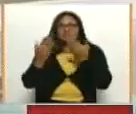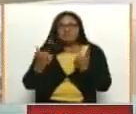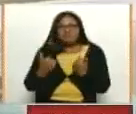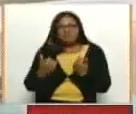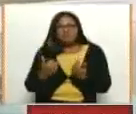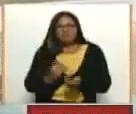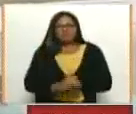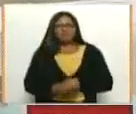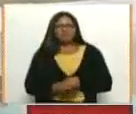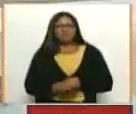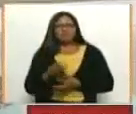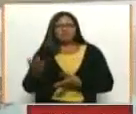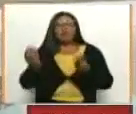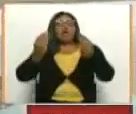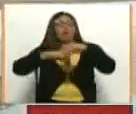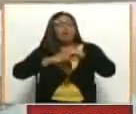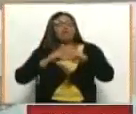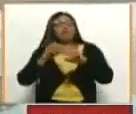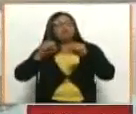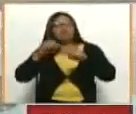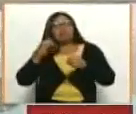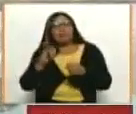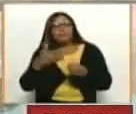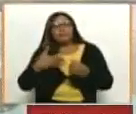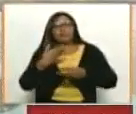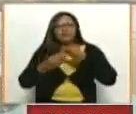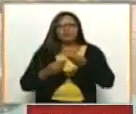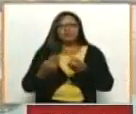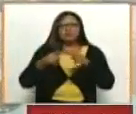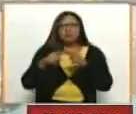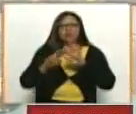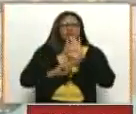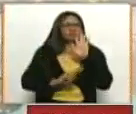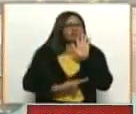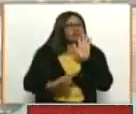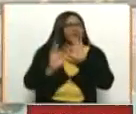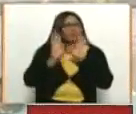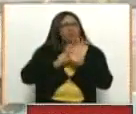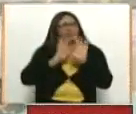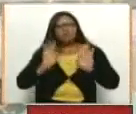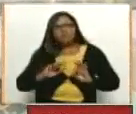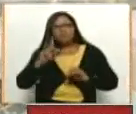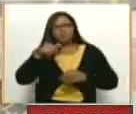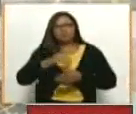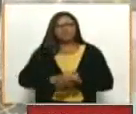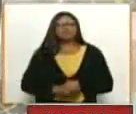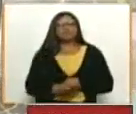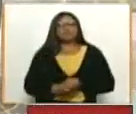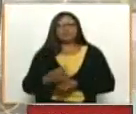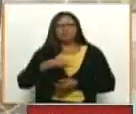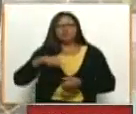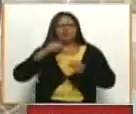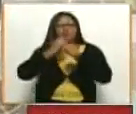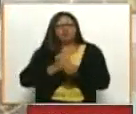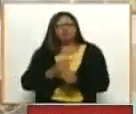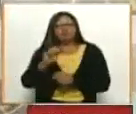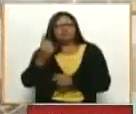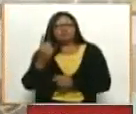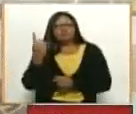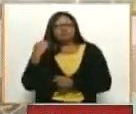Estos acuerdos sí existe la posibilidad de que sean cumplidos por ambas partes. Por supuesto, lo que cabe esperar es que primero